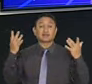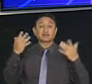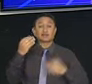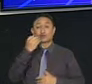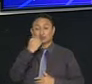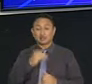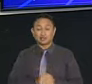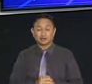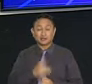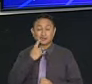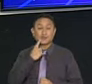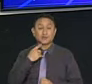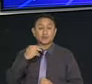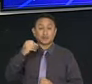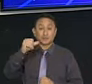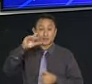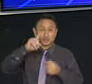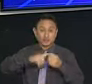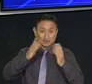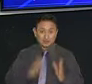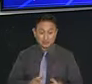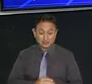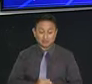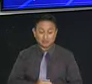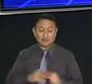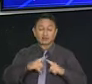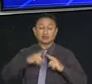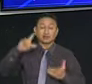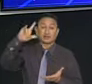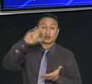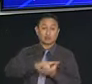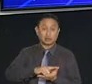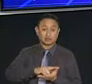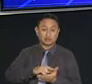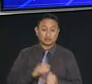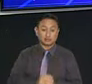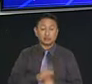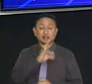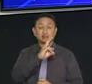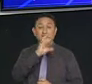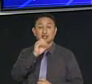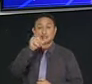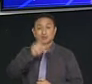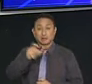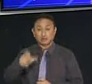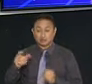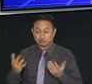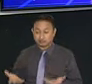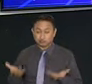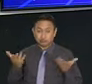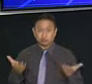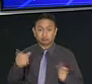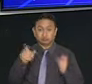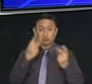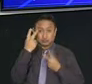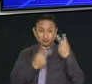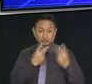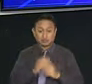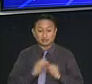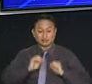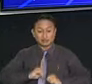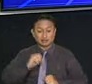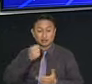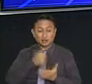sal quiteña se desarrolló en el parque bicentenario más de 70 expositores reventaron a Los visitantes quienes